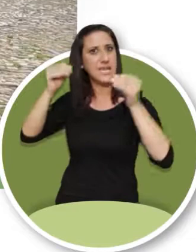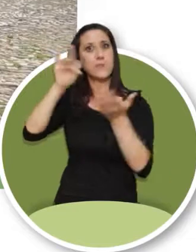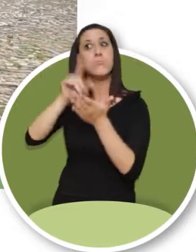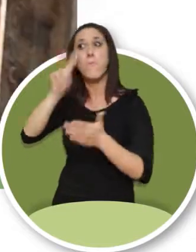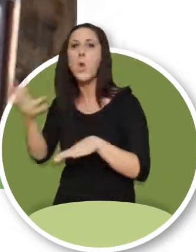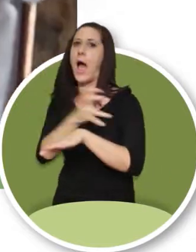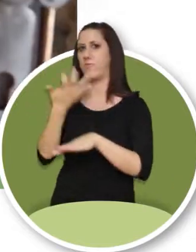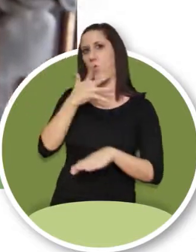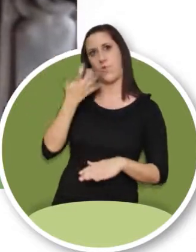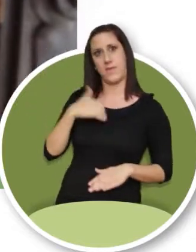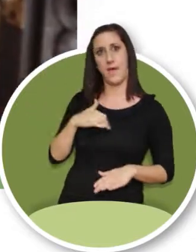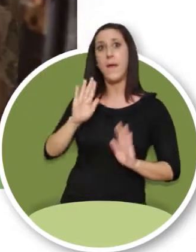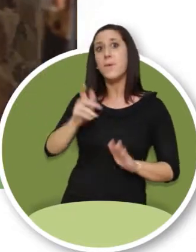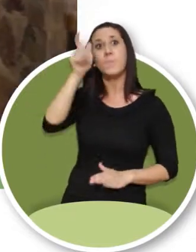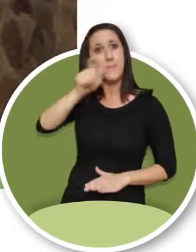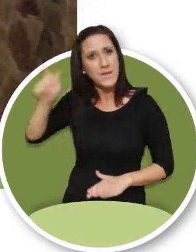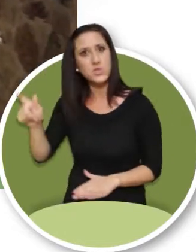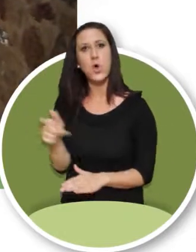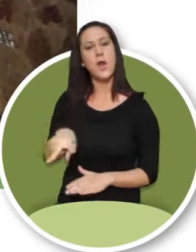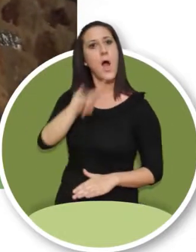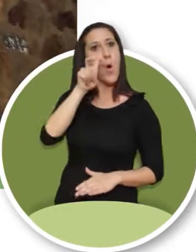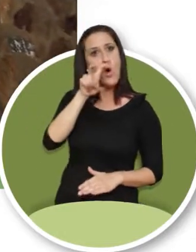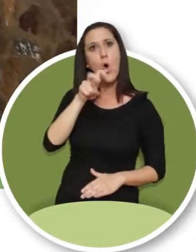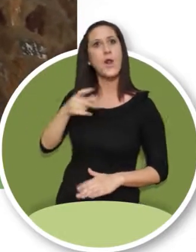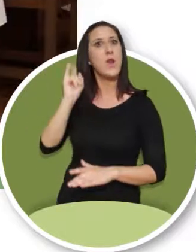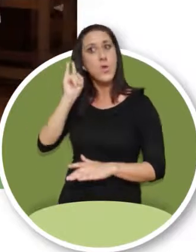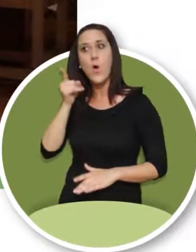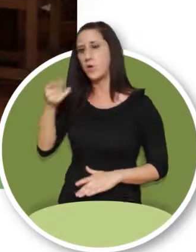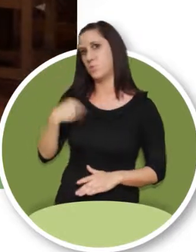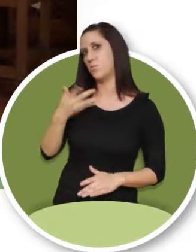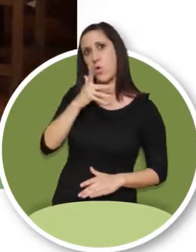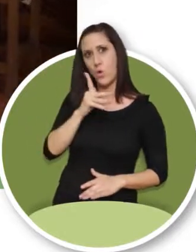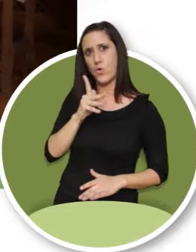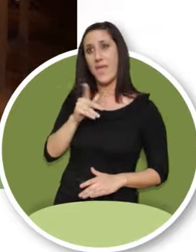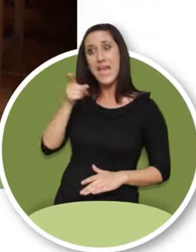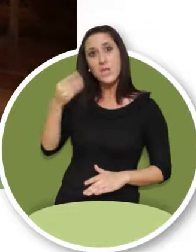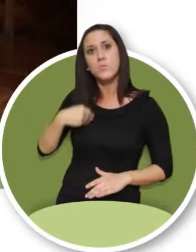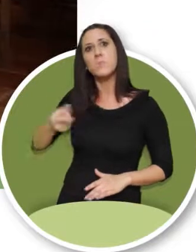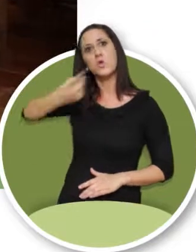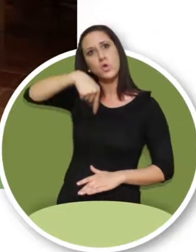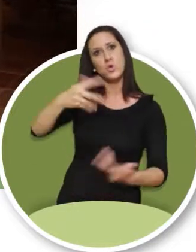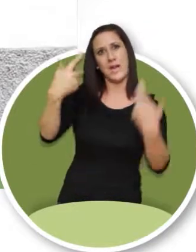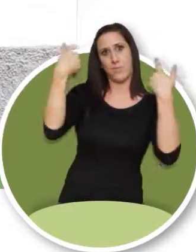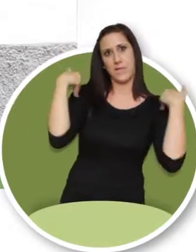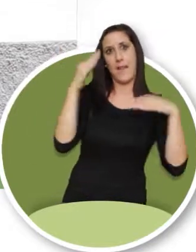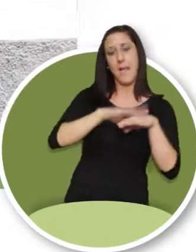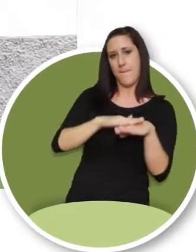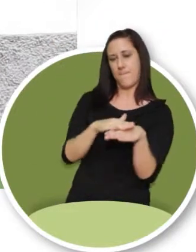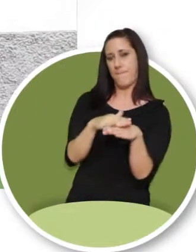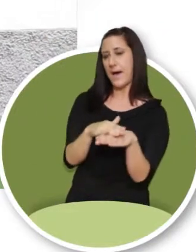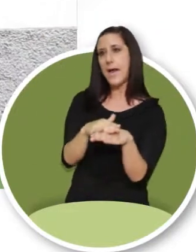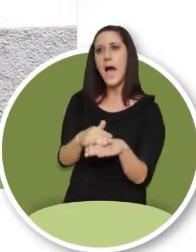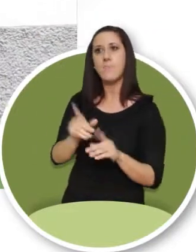conocido. Lo que no ha conocido son a las personas, a los olores, a los ruidos. Eso es lo que ha conocido. Eso es lo que nosotros nos encargamos, de